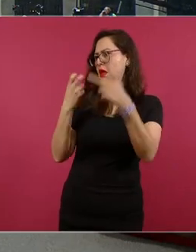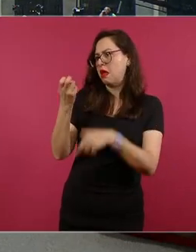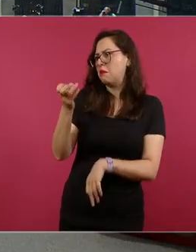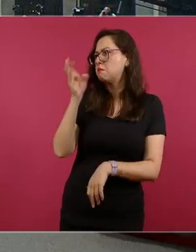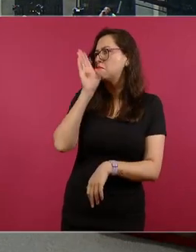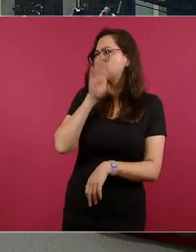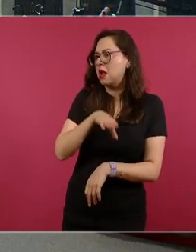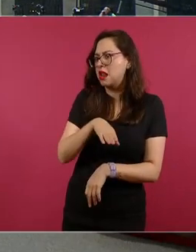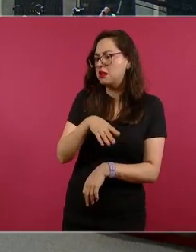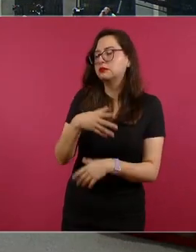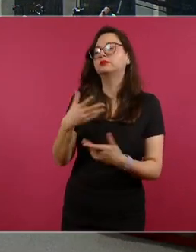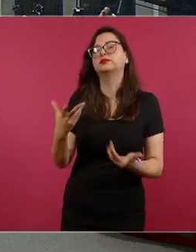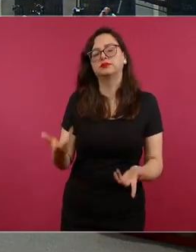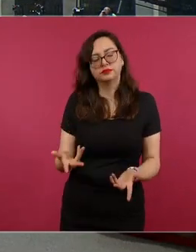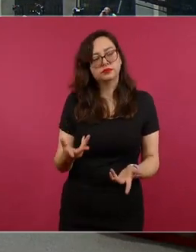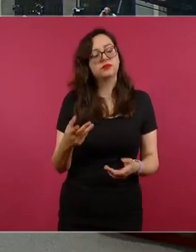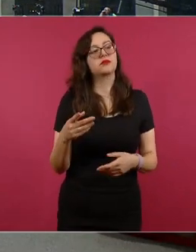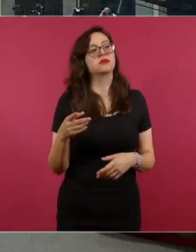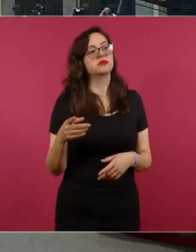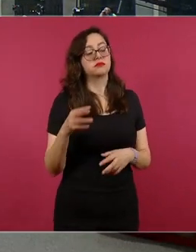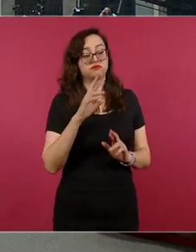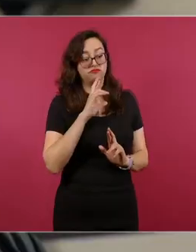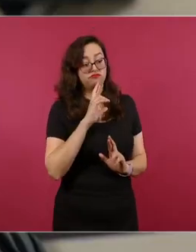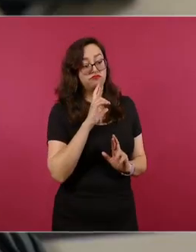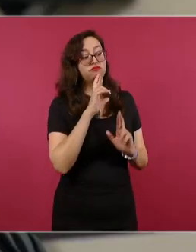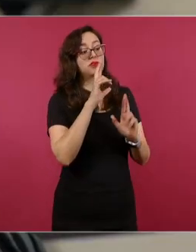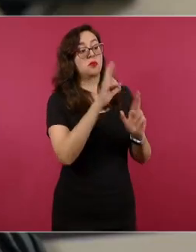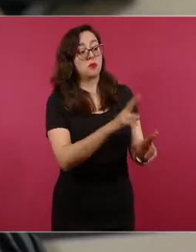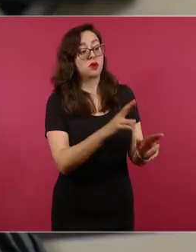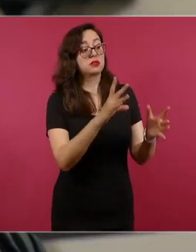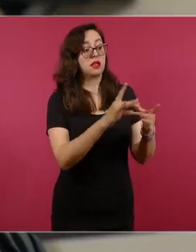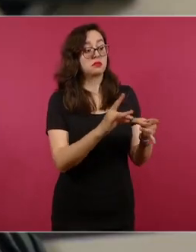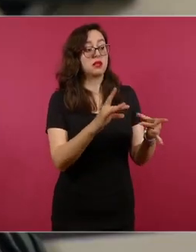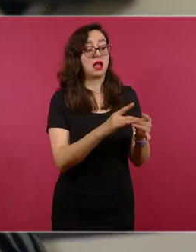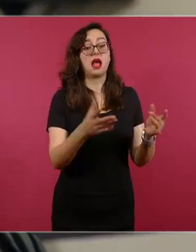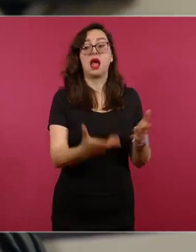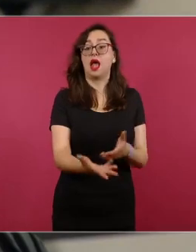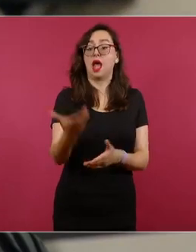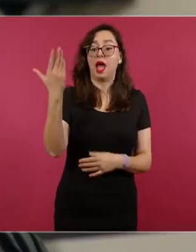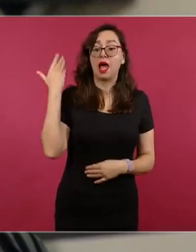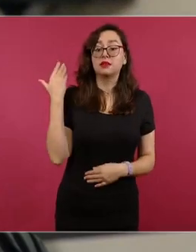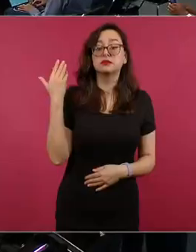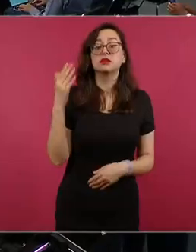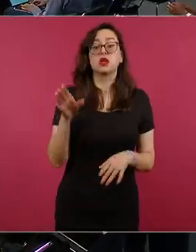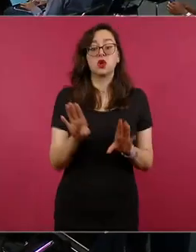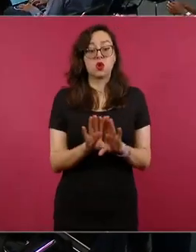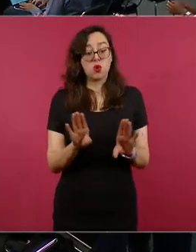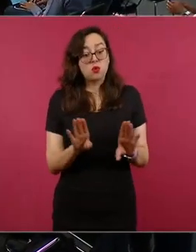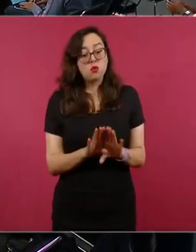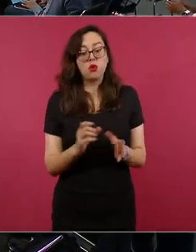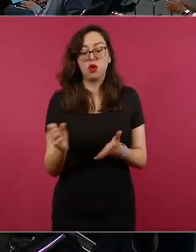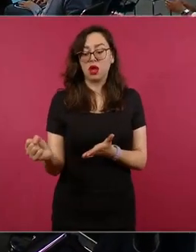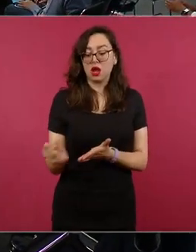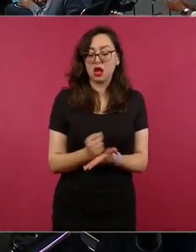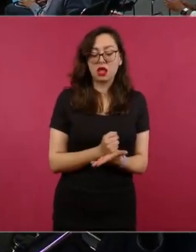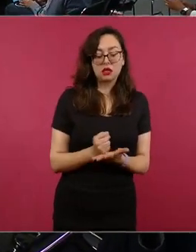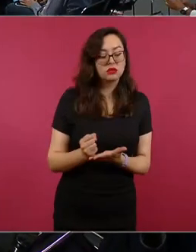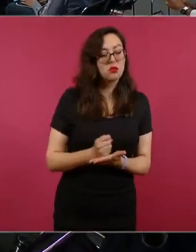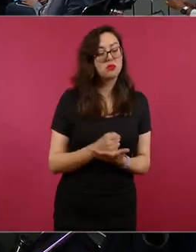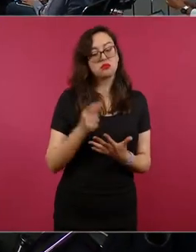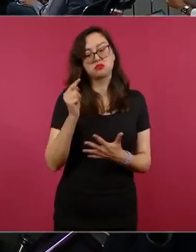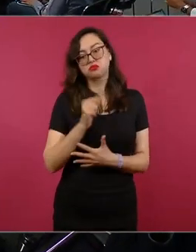que se hizo aquí. Se detalla el origen del crédito, sus condiciones financieras y se informa que el estatus actual es vigente